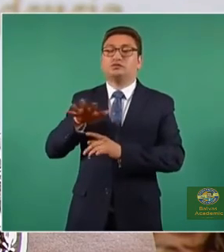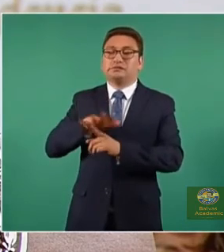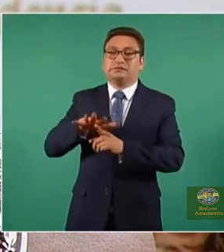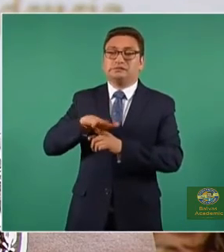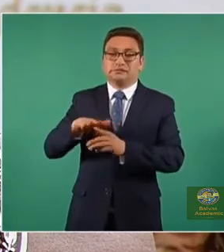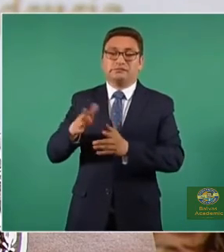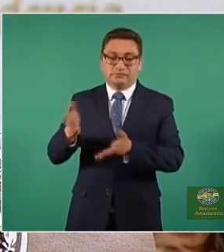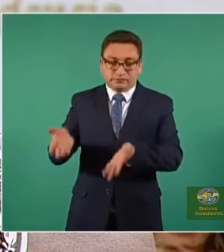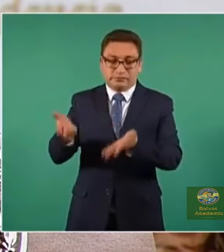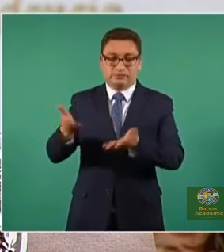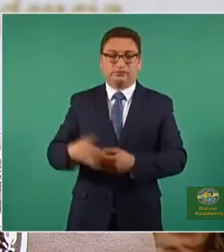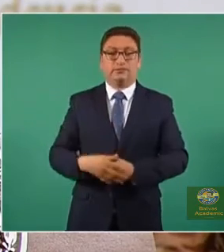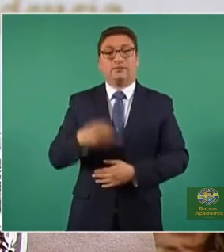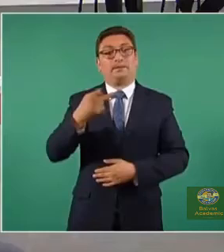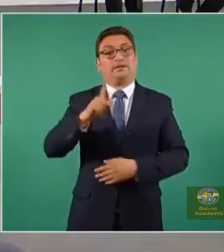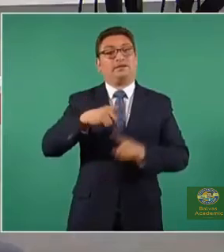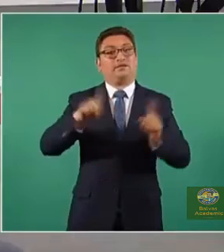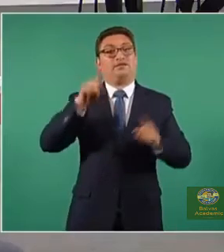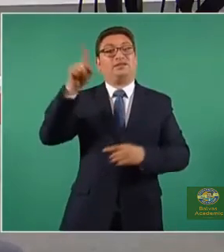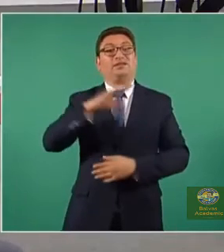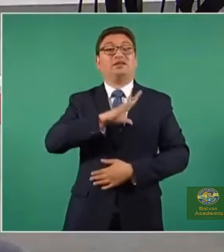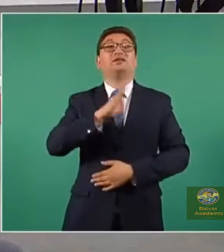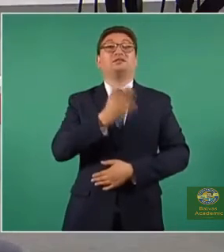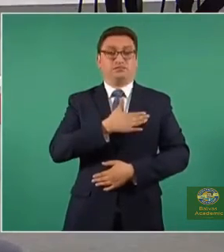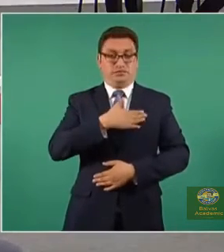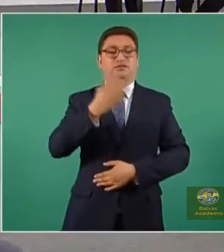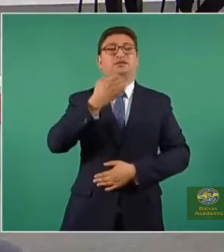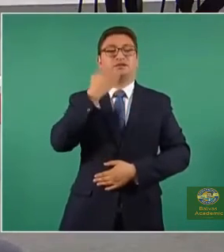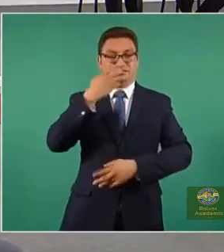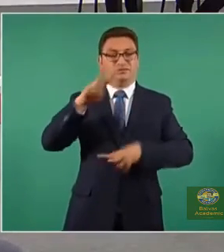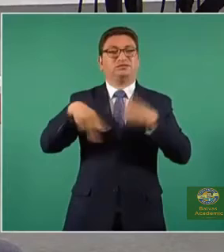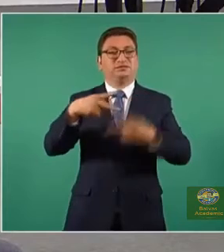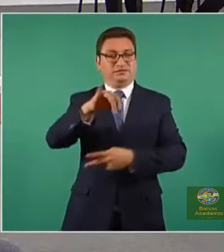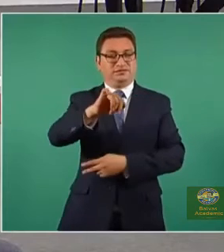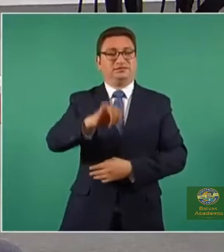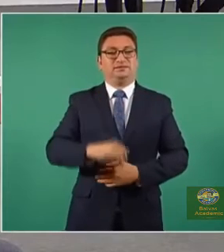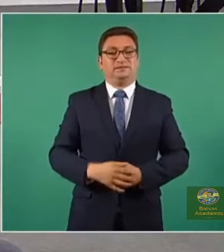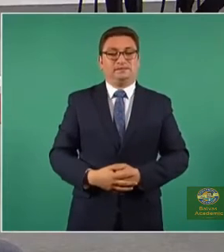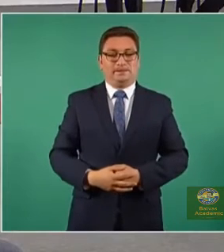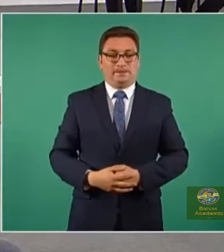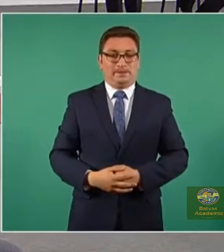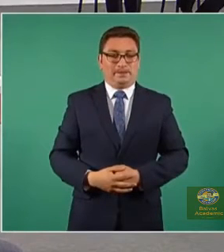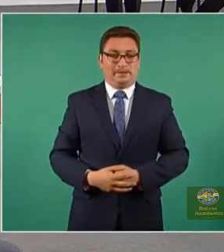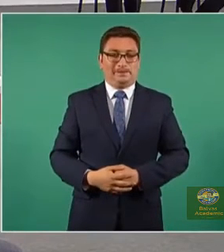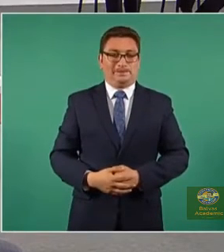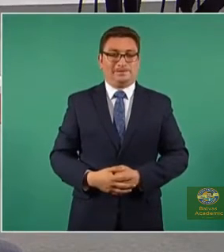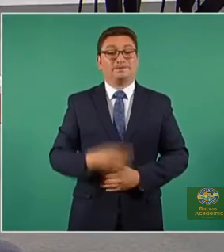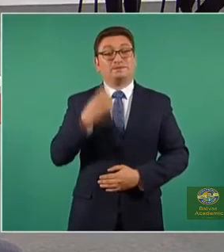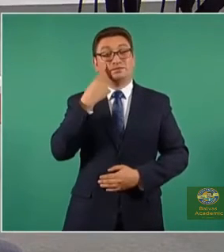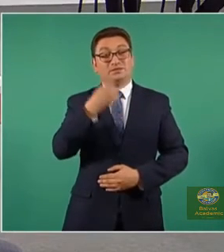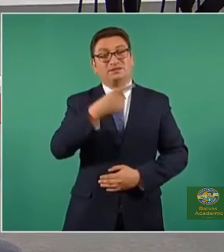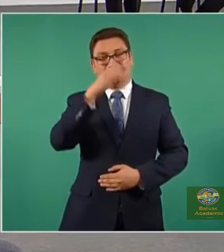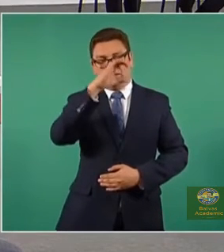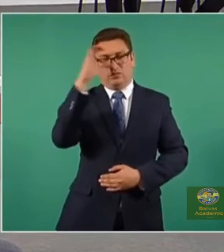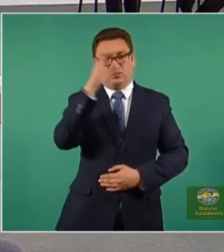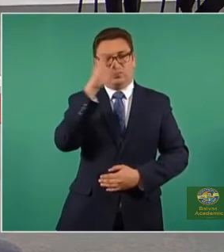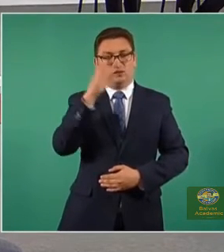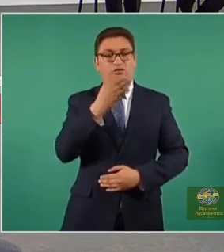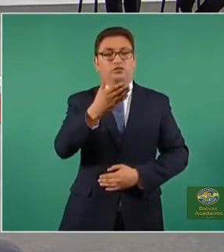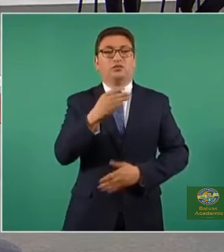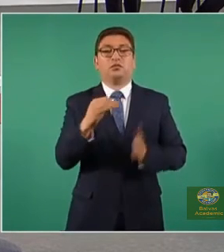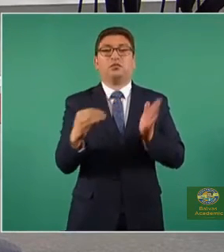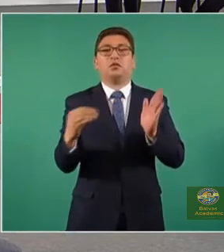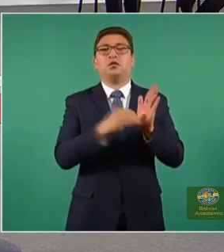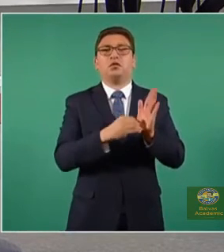Nada más que en España sí van a clases. Miren, miren la foto, mírenlo, pero ¿cómo le puso?